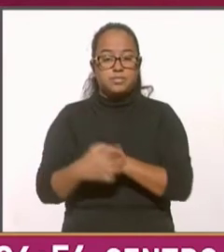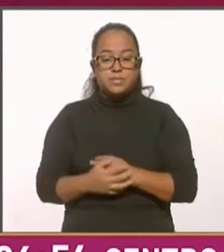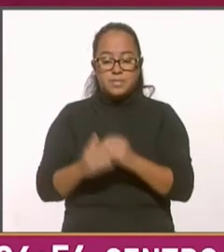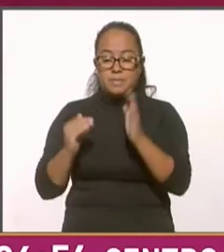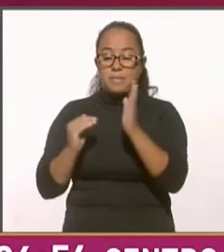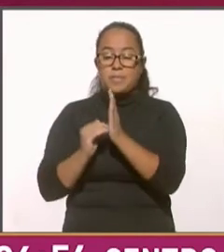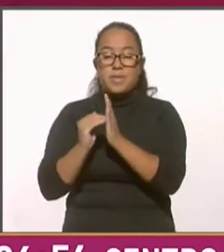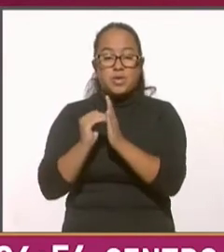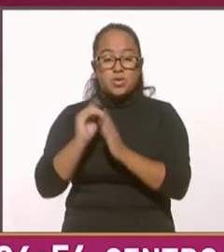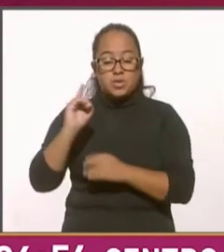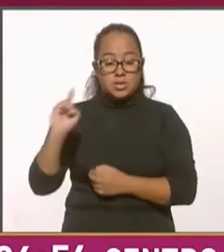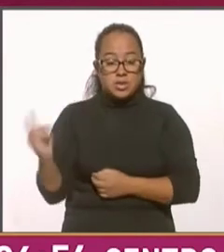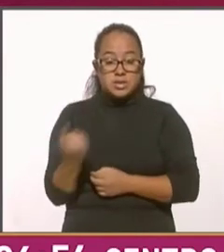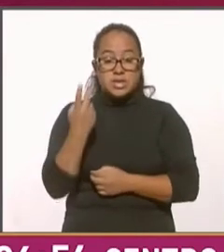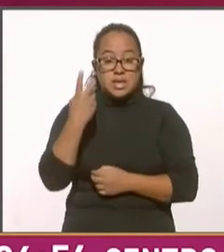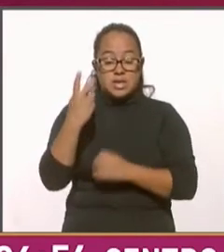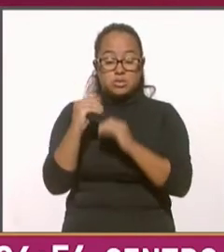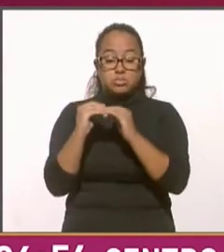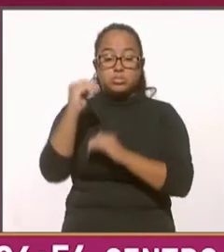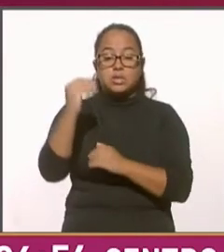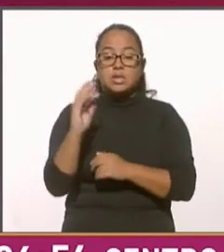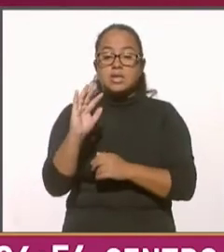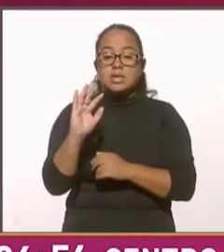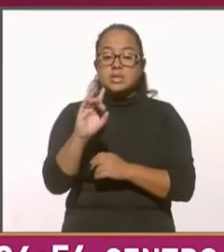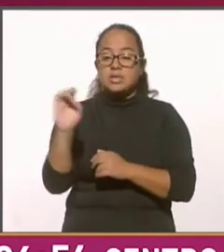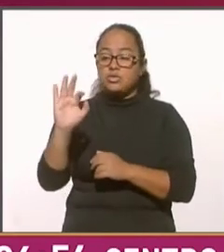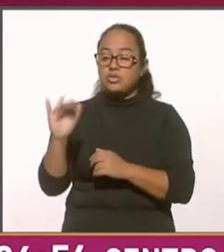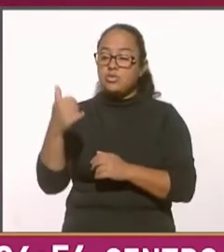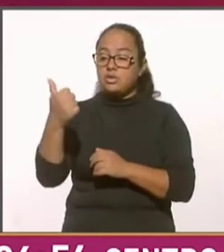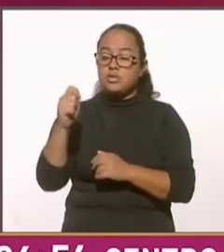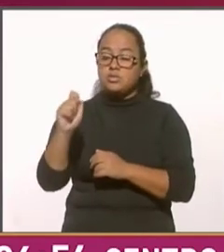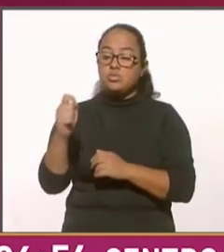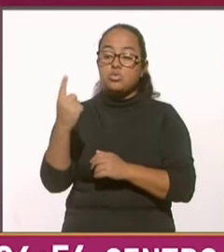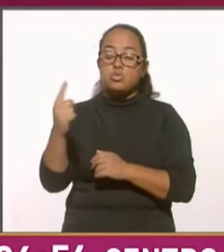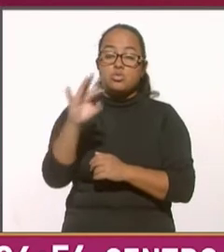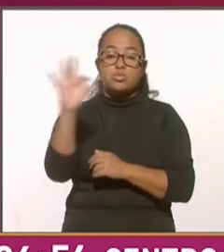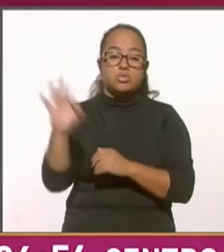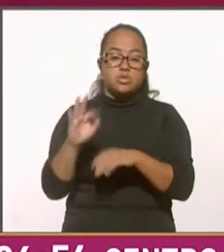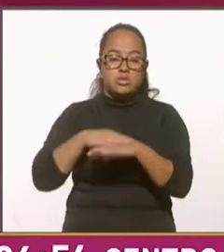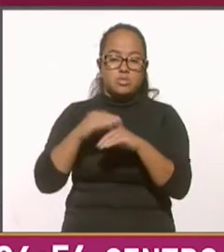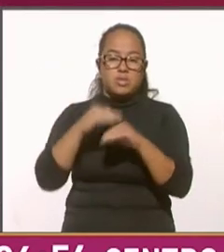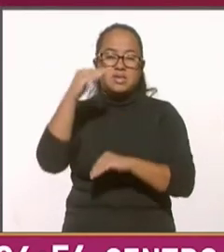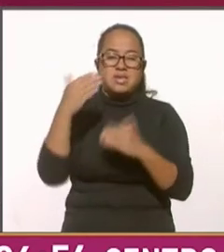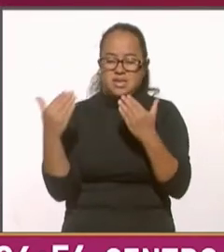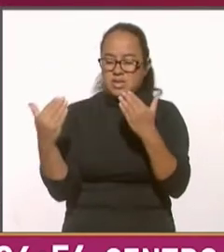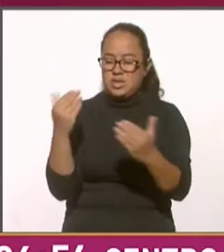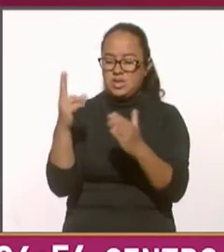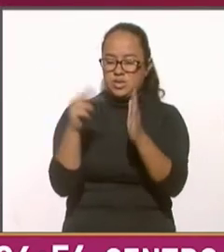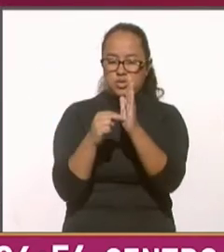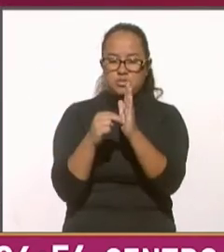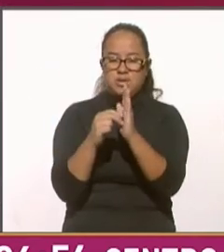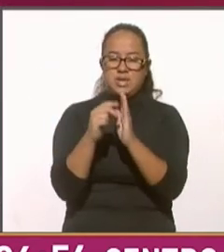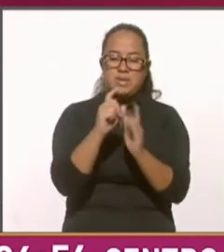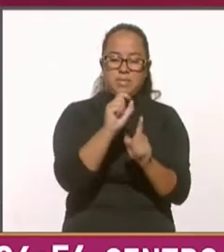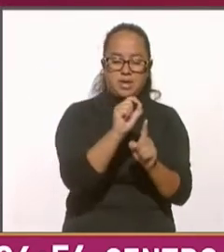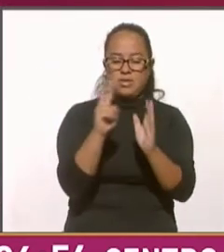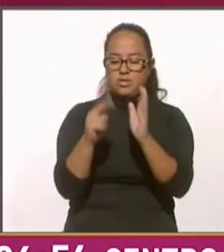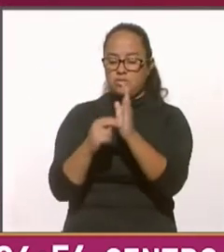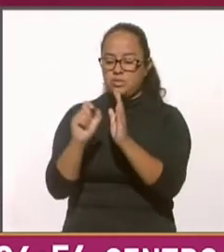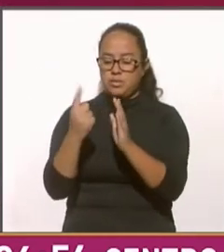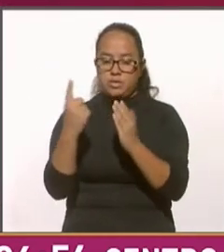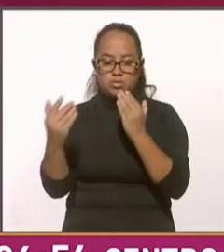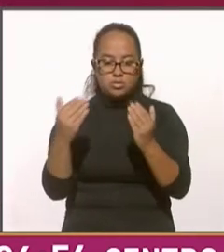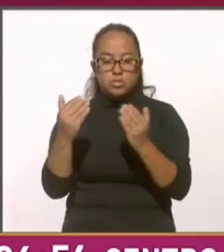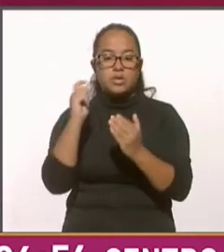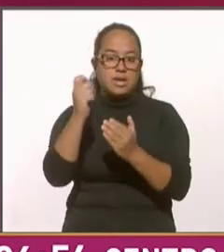millones de dólares. Esto es un incremento de 156.1 respecto al 20, obviamente es digamos más del